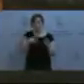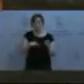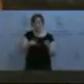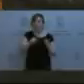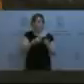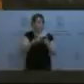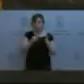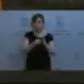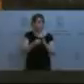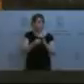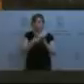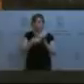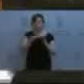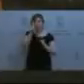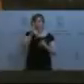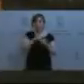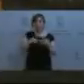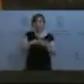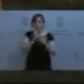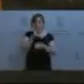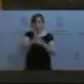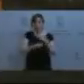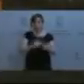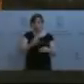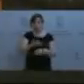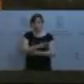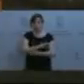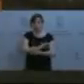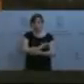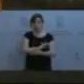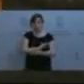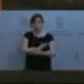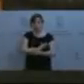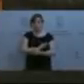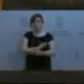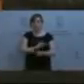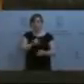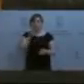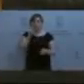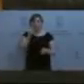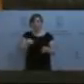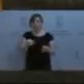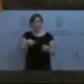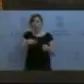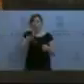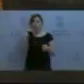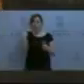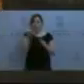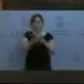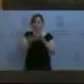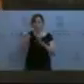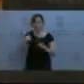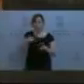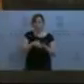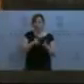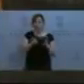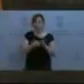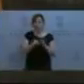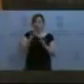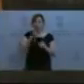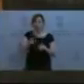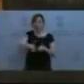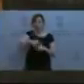proyecto se podría ejecutar en 2018. Sobre el entronizado, ya hemos hablado antes y el proyecto fue aprobado en diciembre